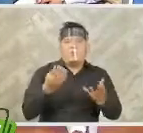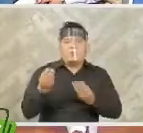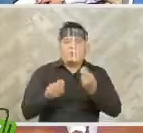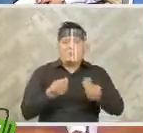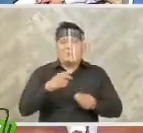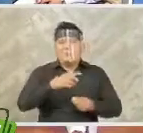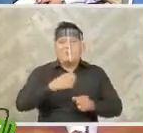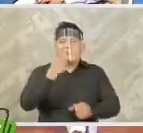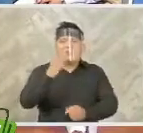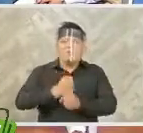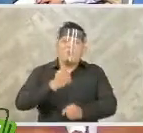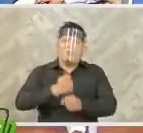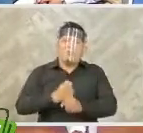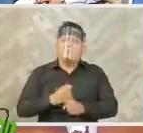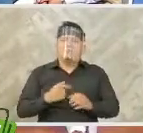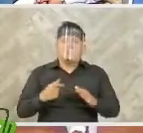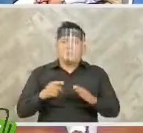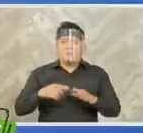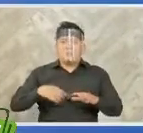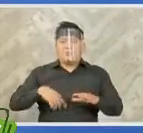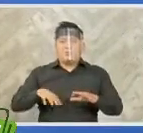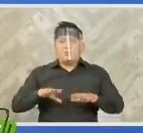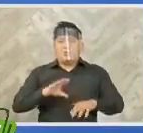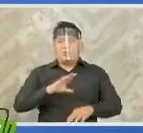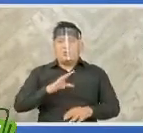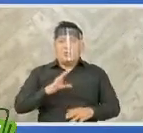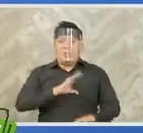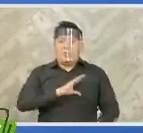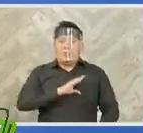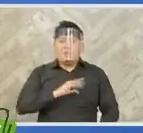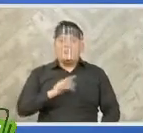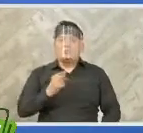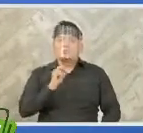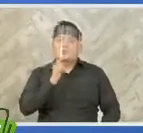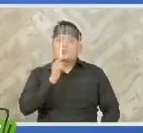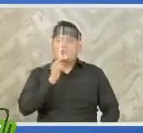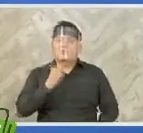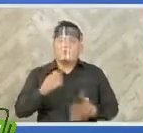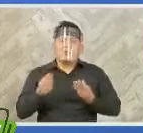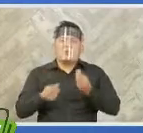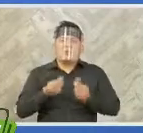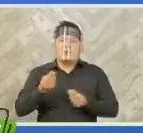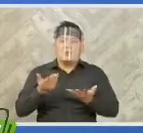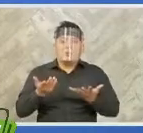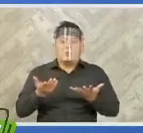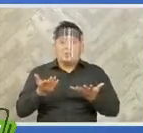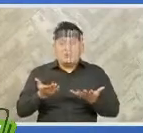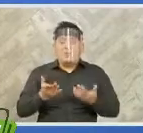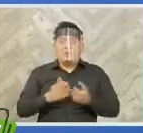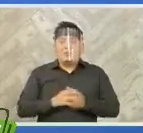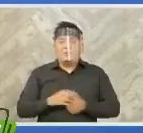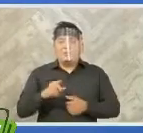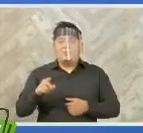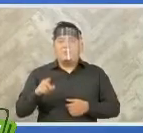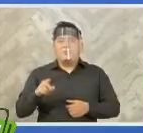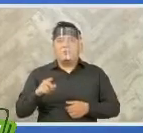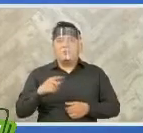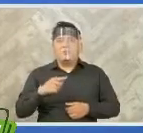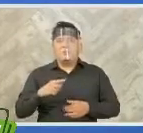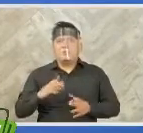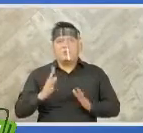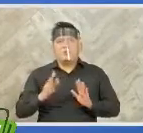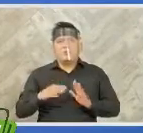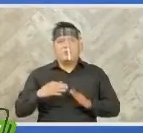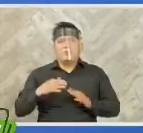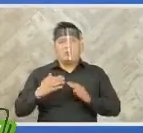ha desarrollado la administración municipal del alcalde Jairo Yáñez para estabilizar estas condiciones de conflicto y, por supuesto, brindarle